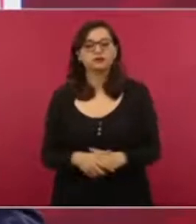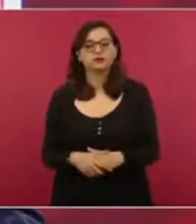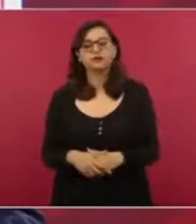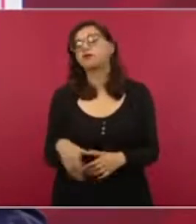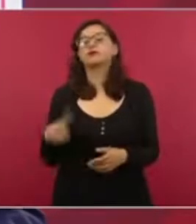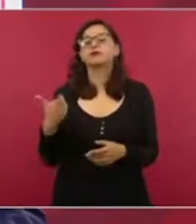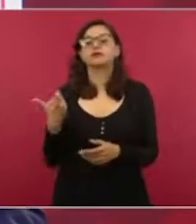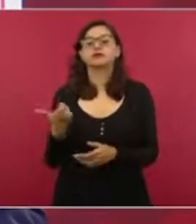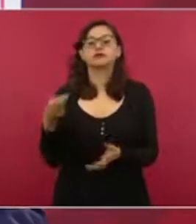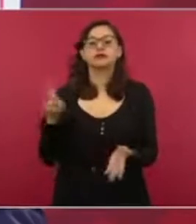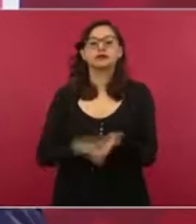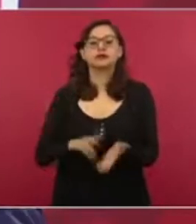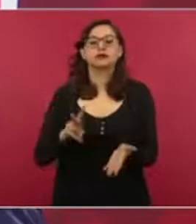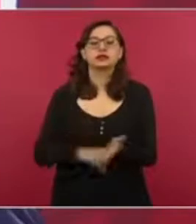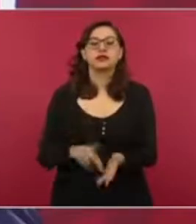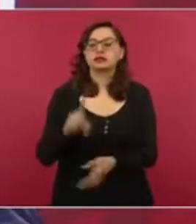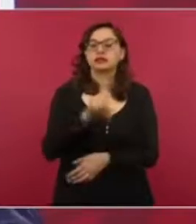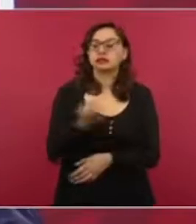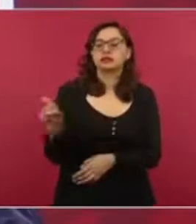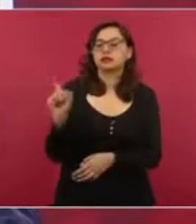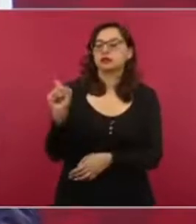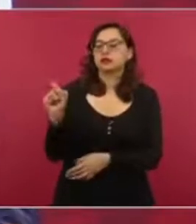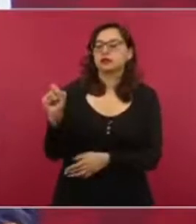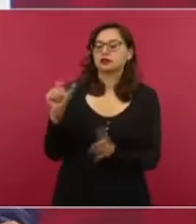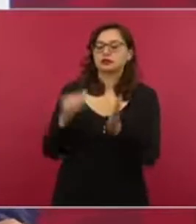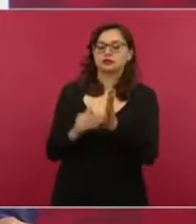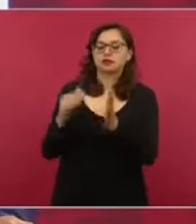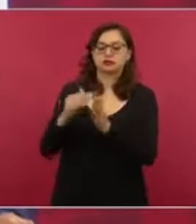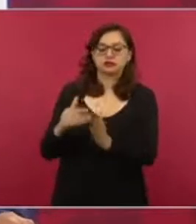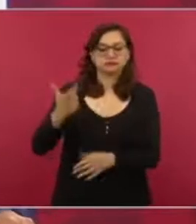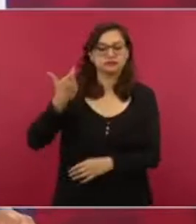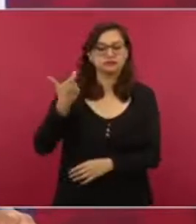valuada en 120 millones de pesos.